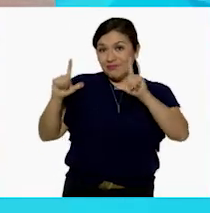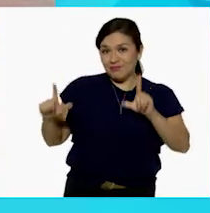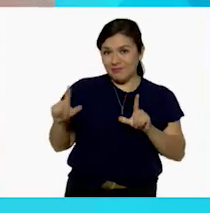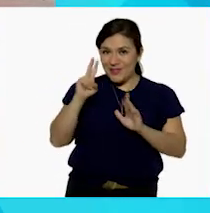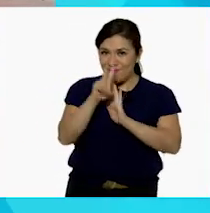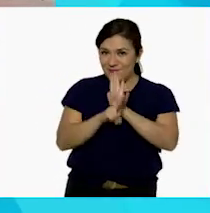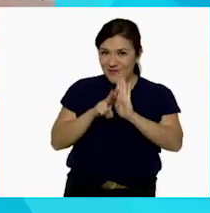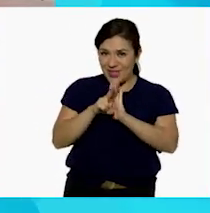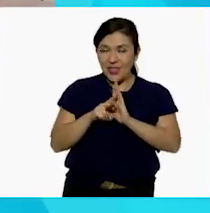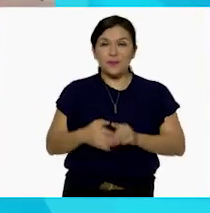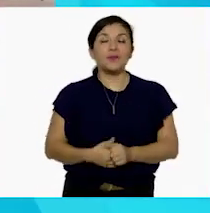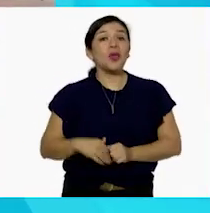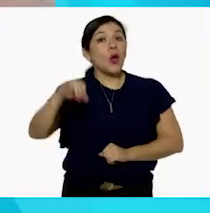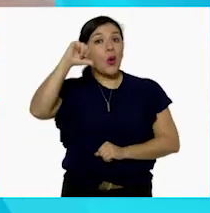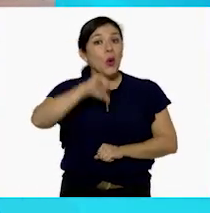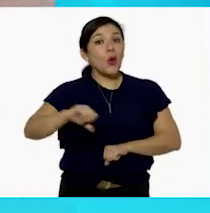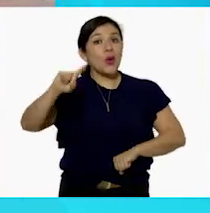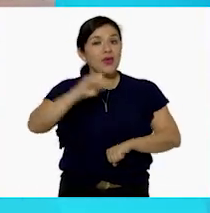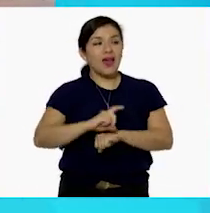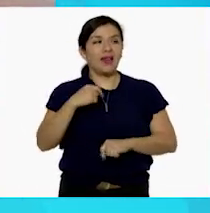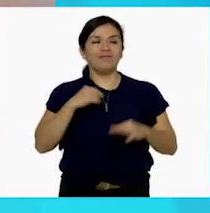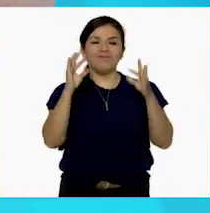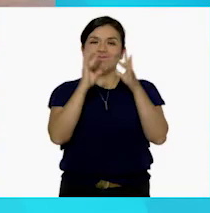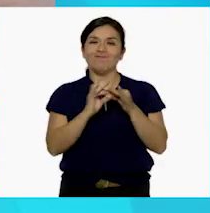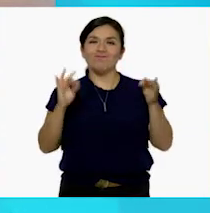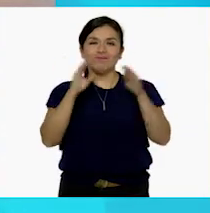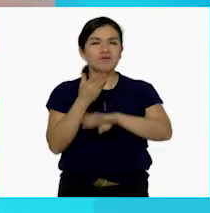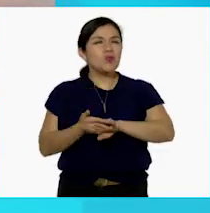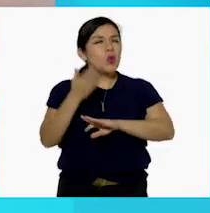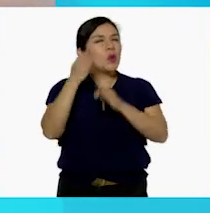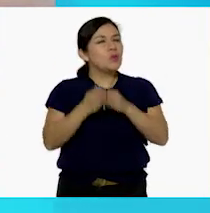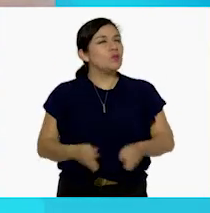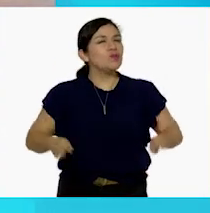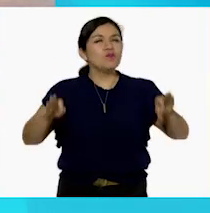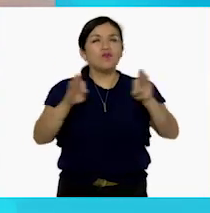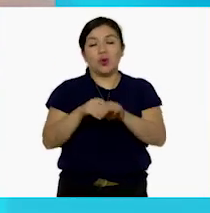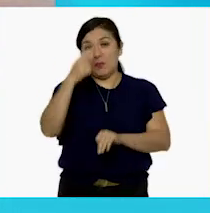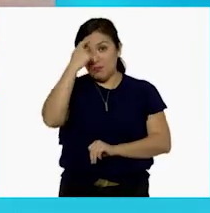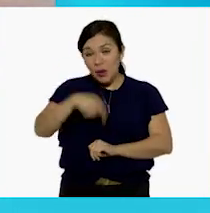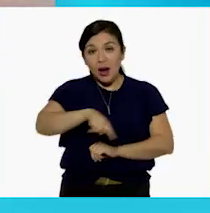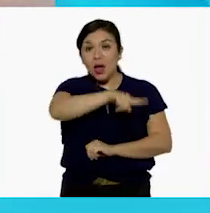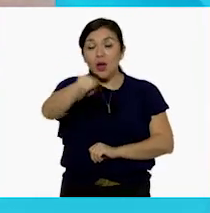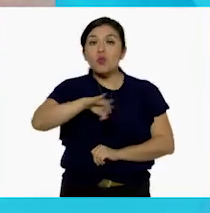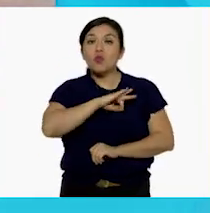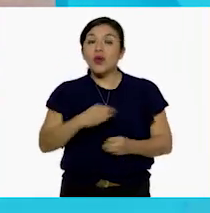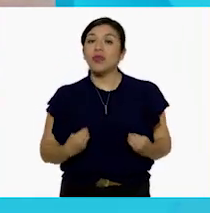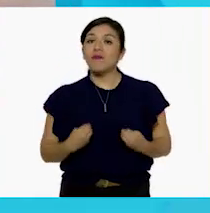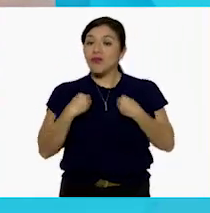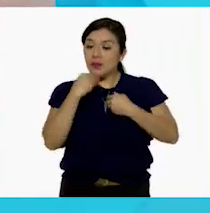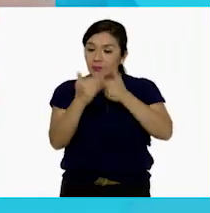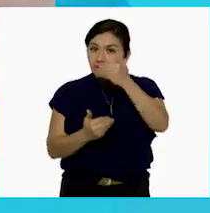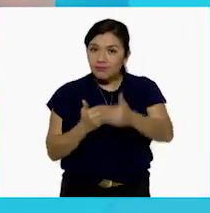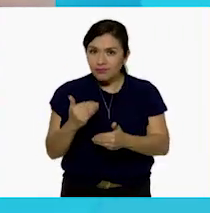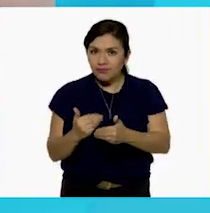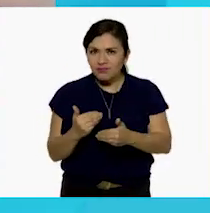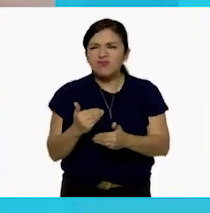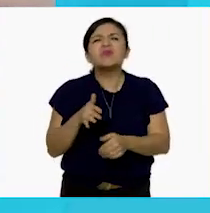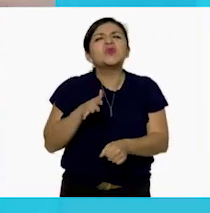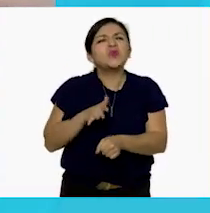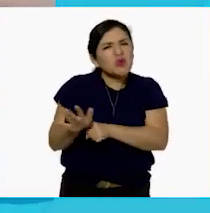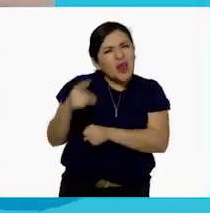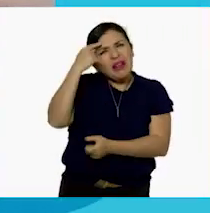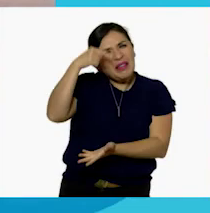cápsula, pues hoy quiero hablarles sobre algo muy importante para poder sobrevivir. ¿A qué crees que me